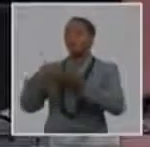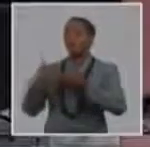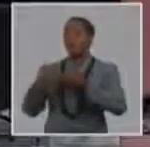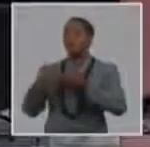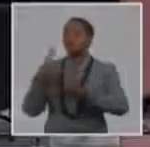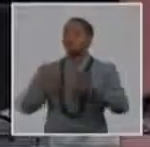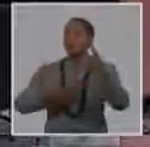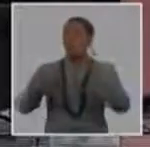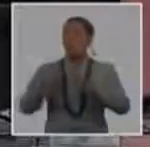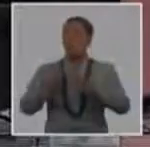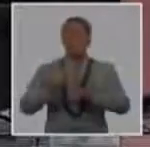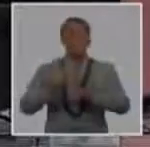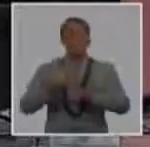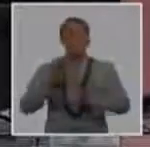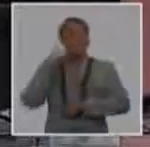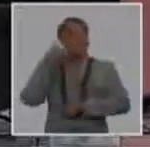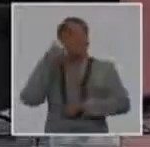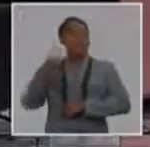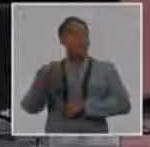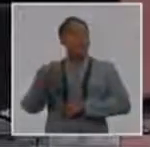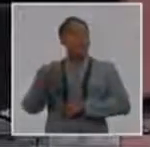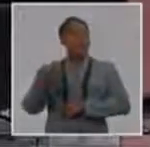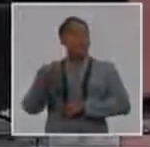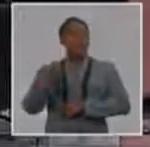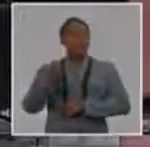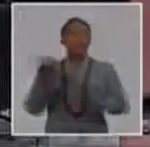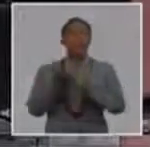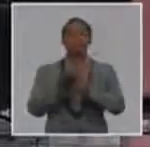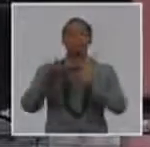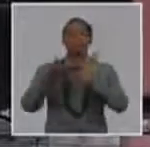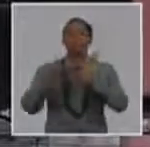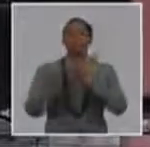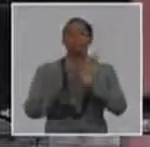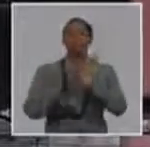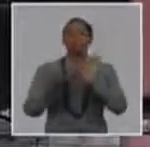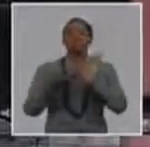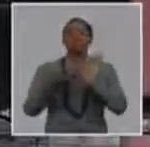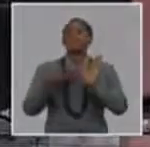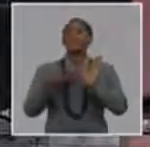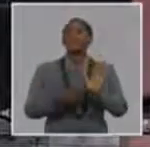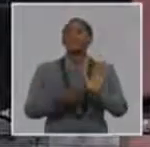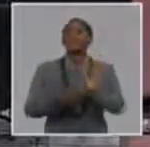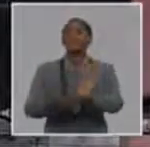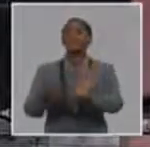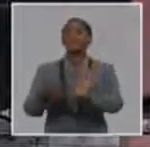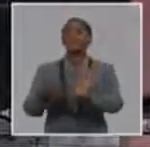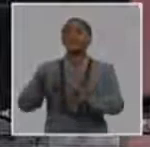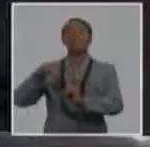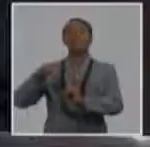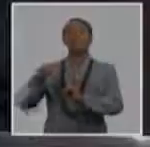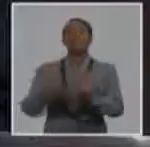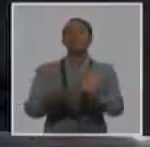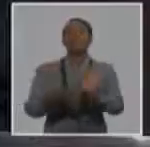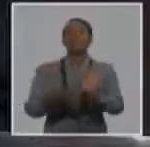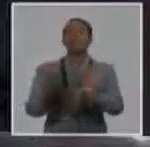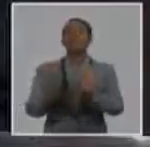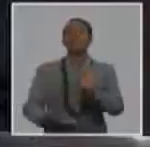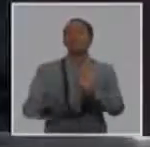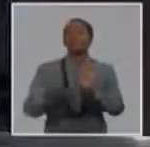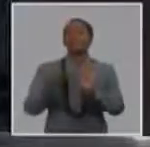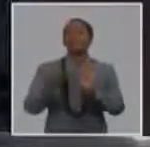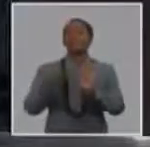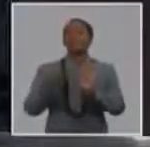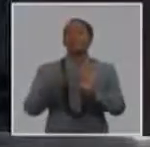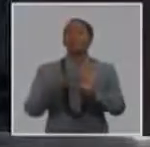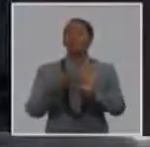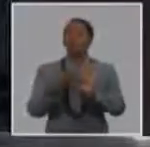reconocimiento internacional, como el Juvisa, como las vacunas que están desarrollando. Cinco productos están introducidos en el protocolo de